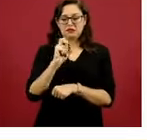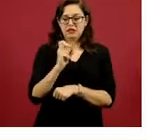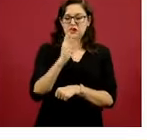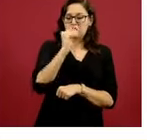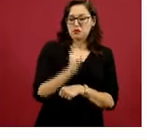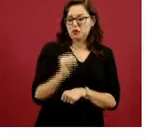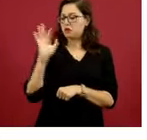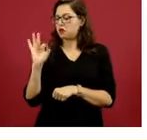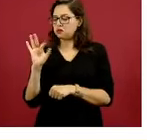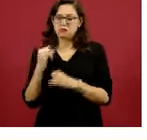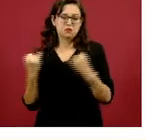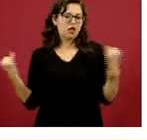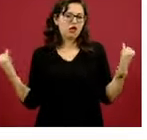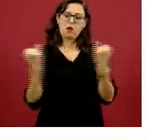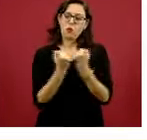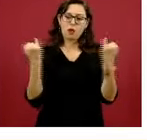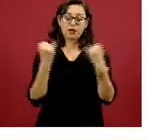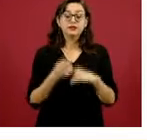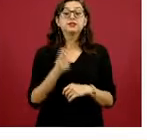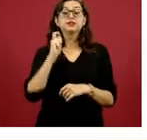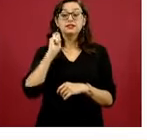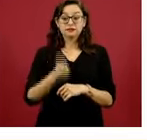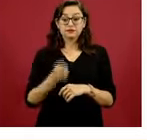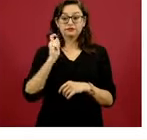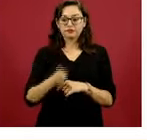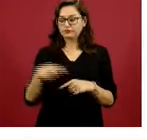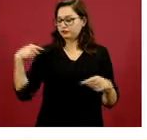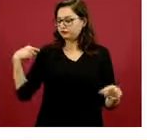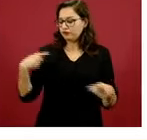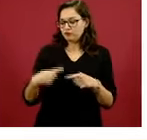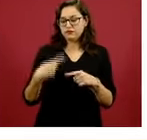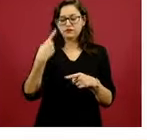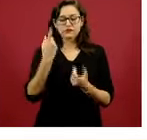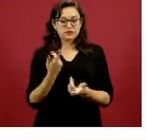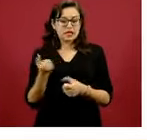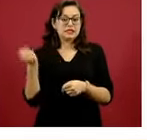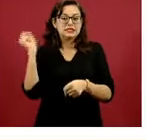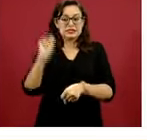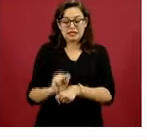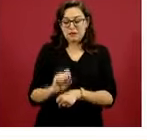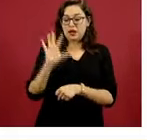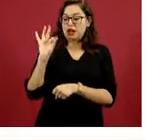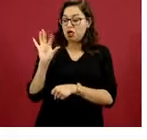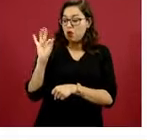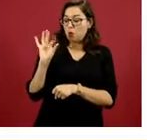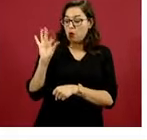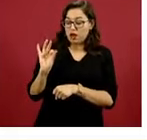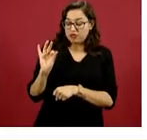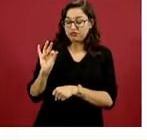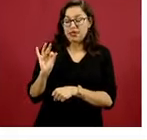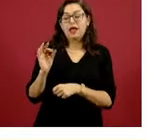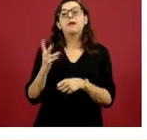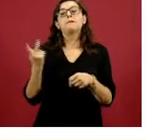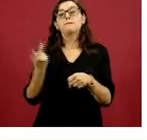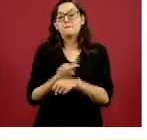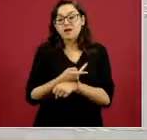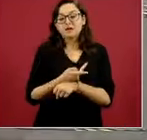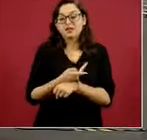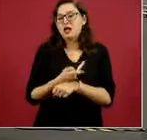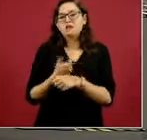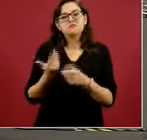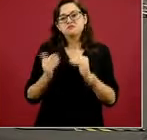en la semana 39. Esto implica que pues, estamos entrando en esta meseta que después de varias semanas de estar en un